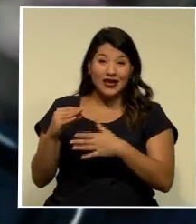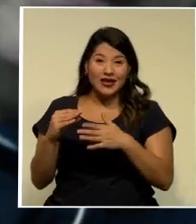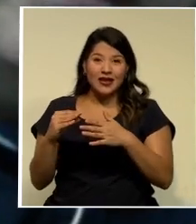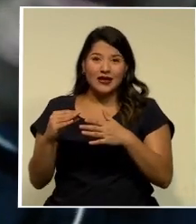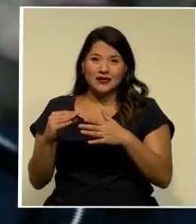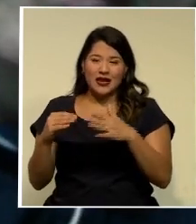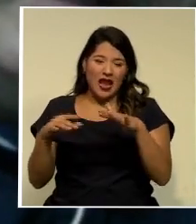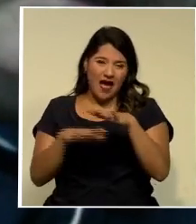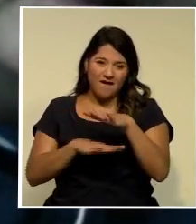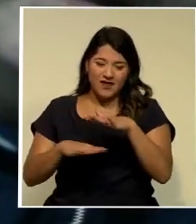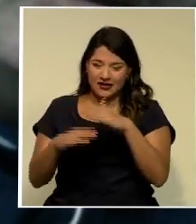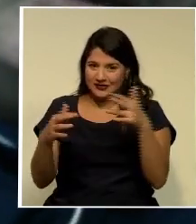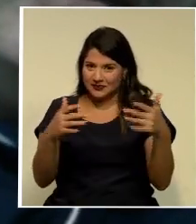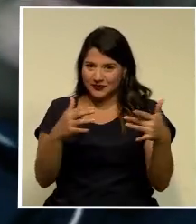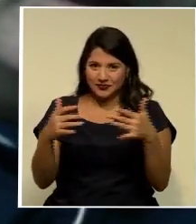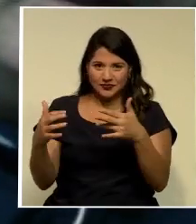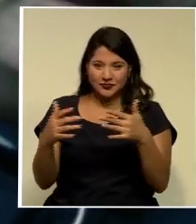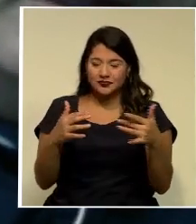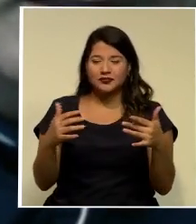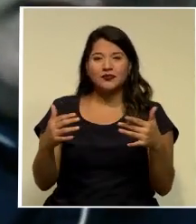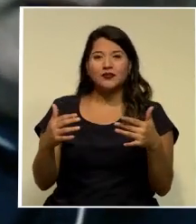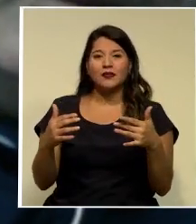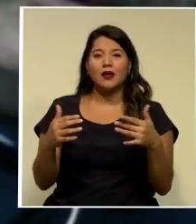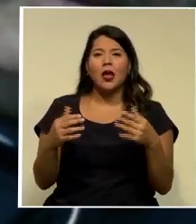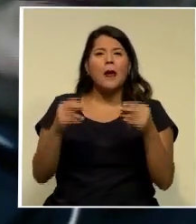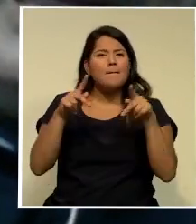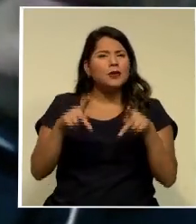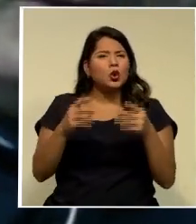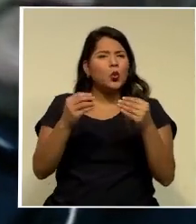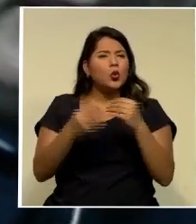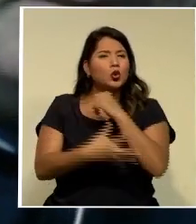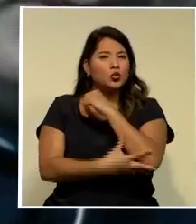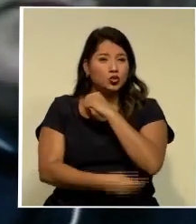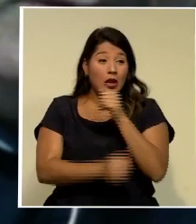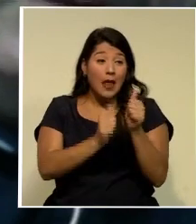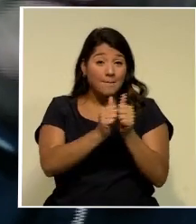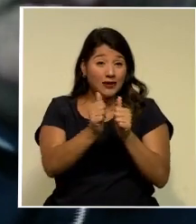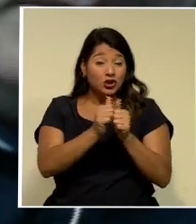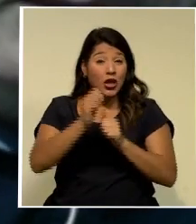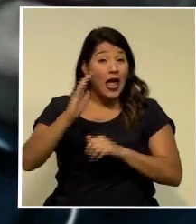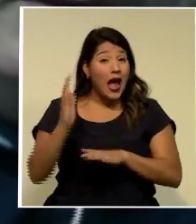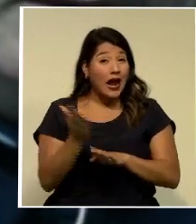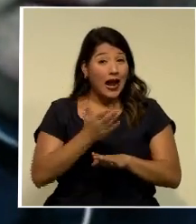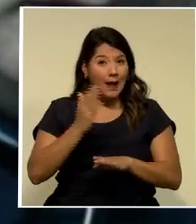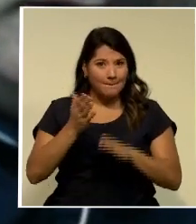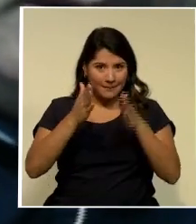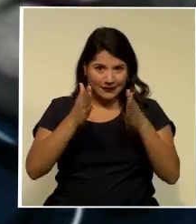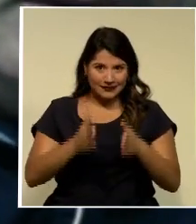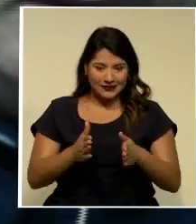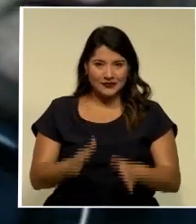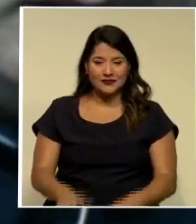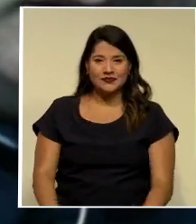de enfrentamientos, o las bases en cuanto a la guerrilla, es gente muy humilde, la mayoría campesinos, ¿verdad?